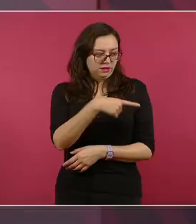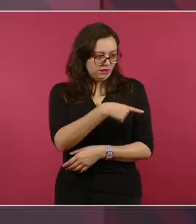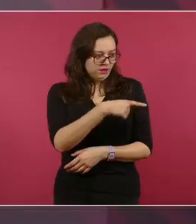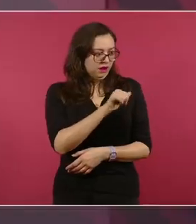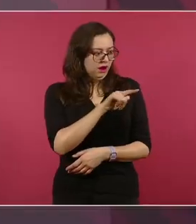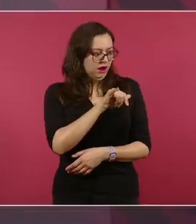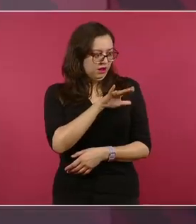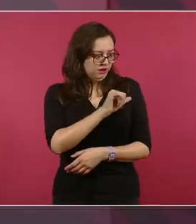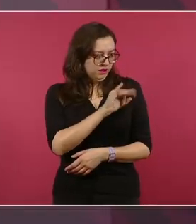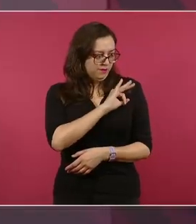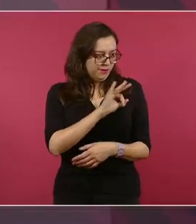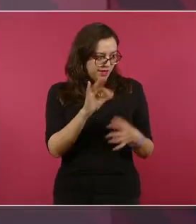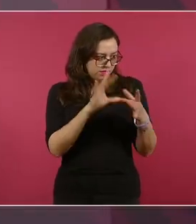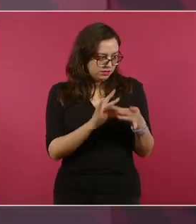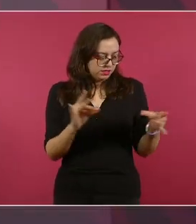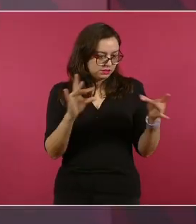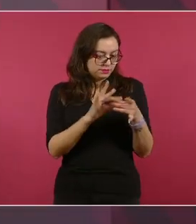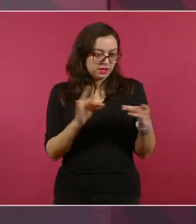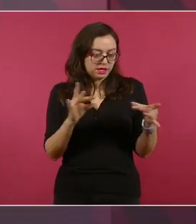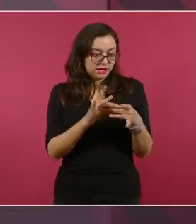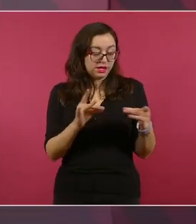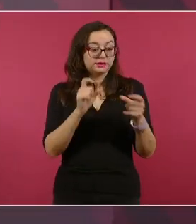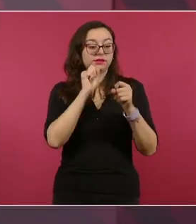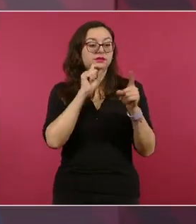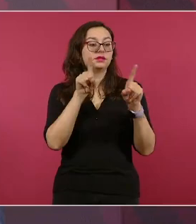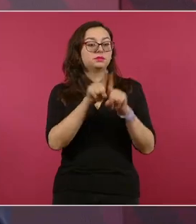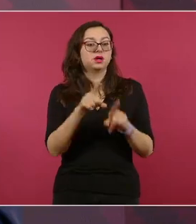explique Alicia y también nuestro